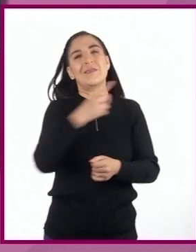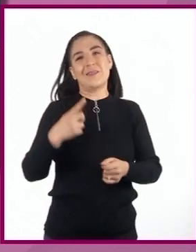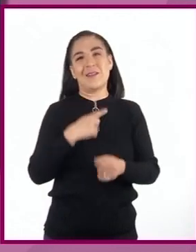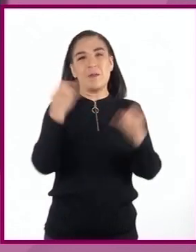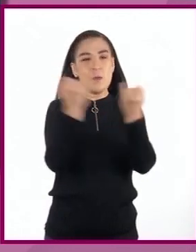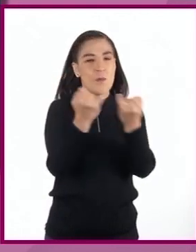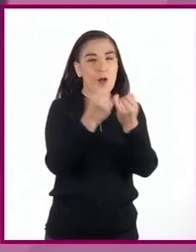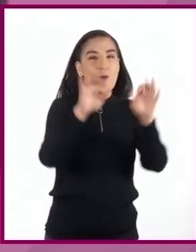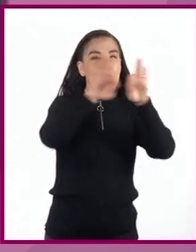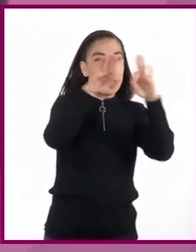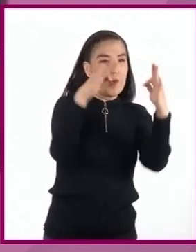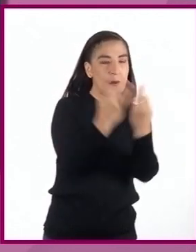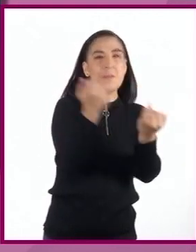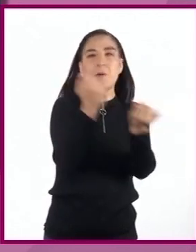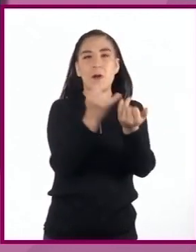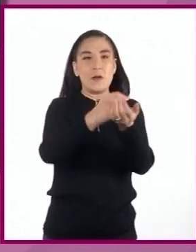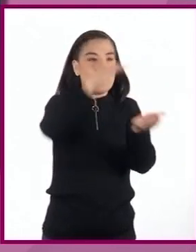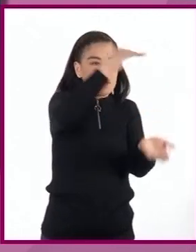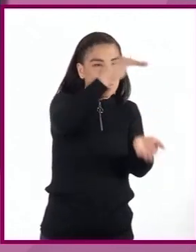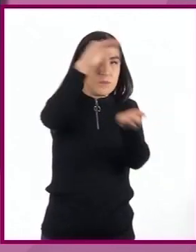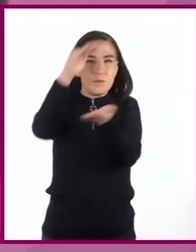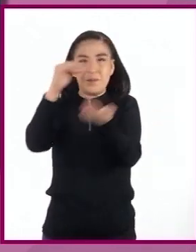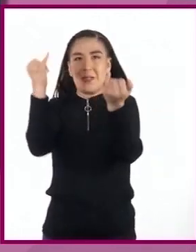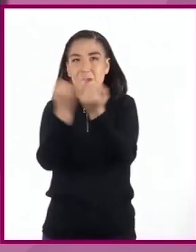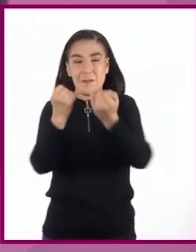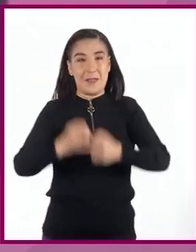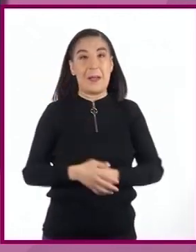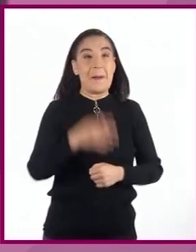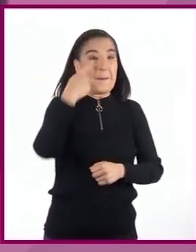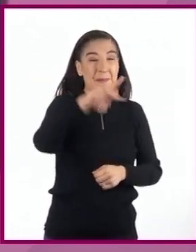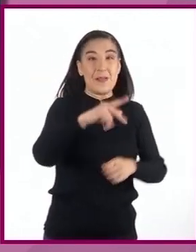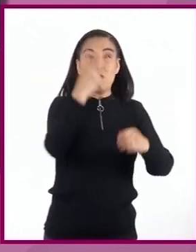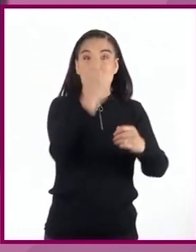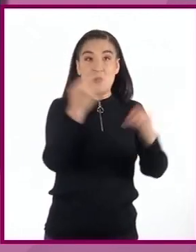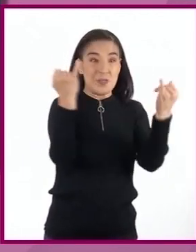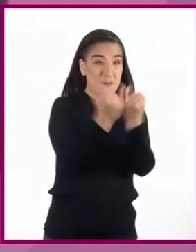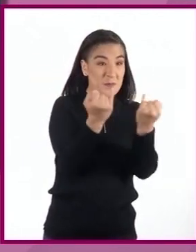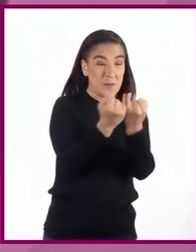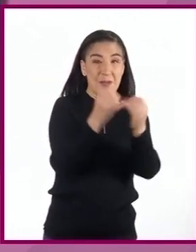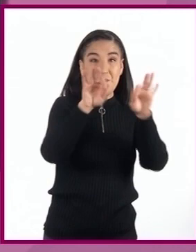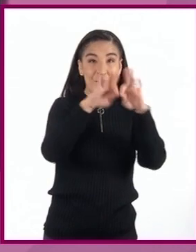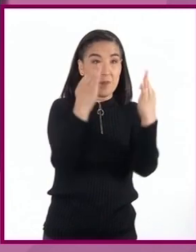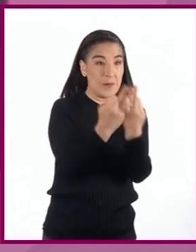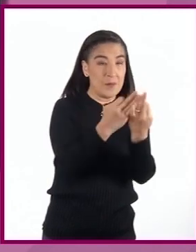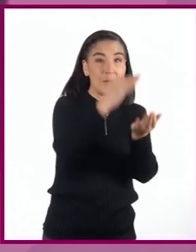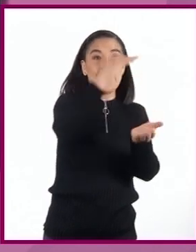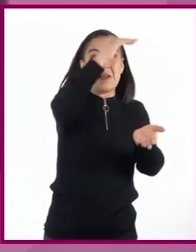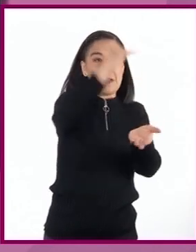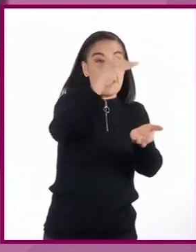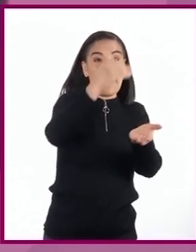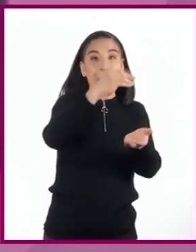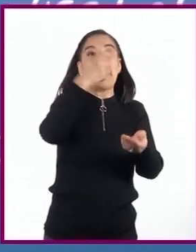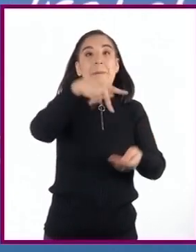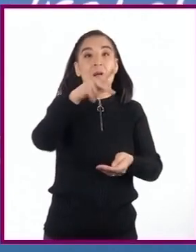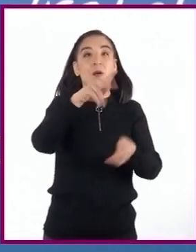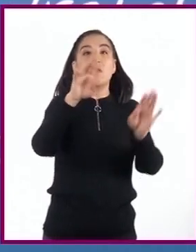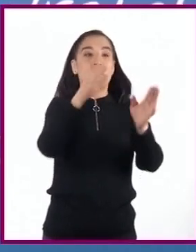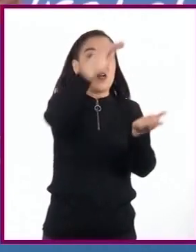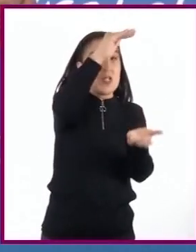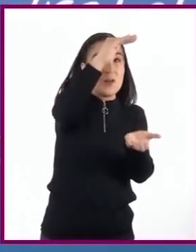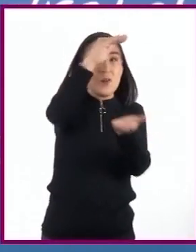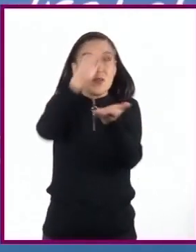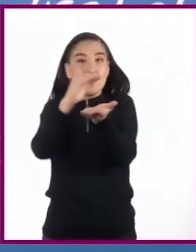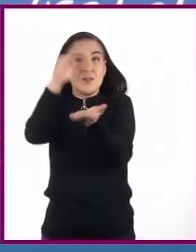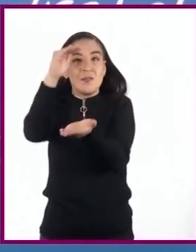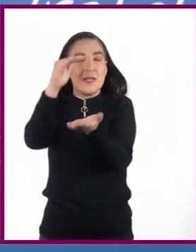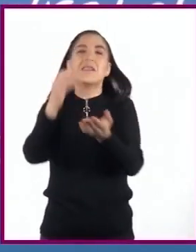medidas. Si dos objetos son iguales en forma, pero no en medida, estos no son congruentes. Se dice que son